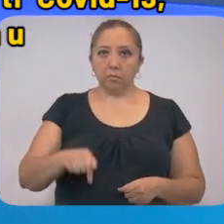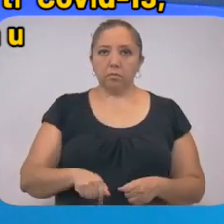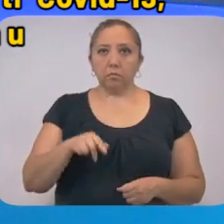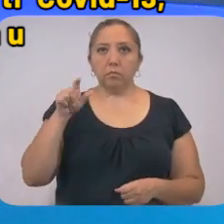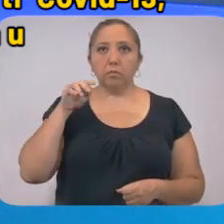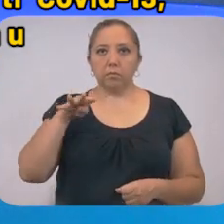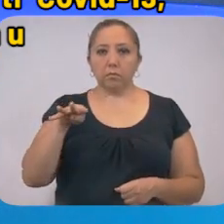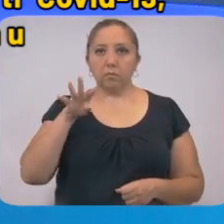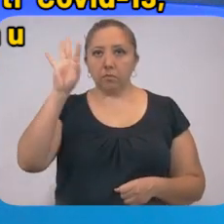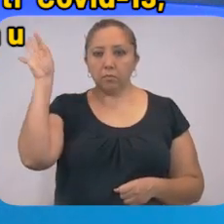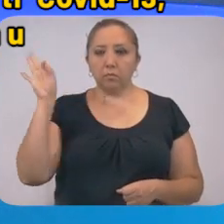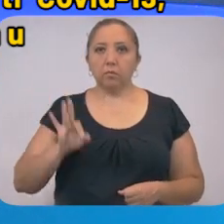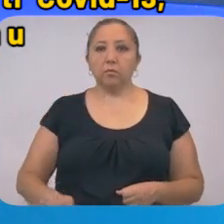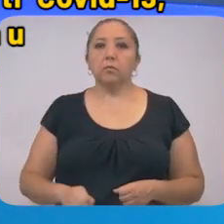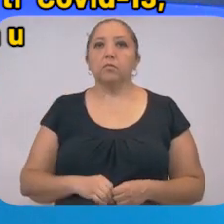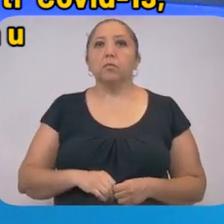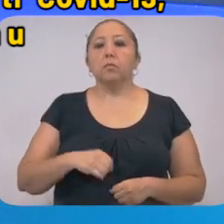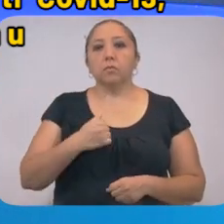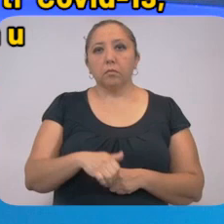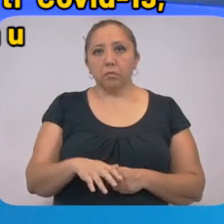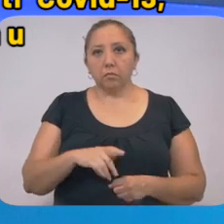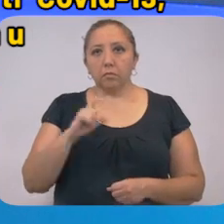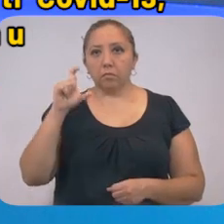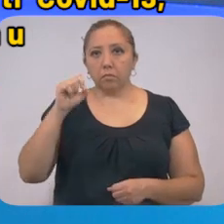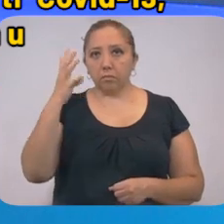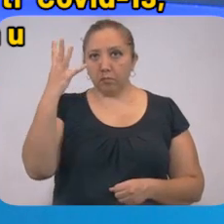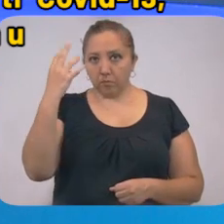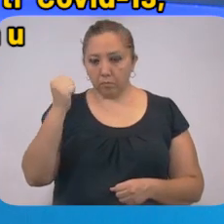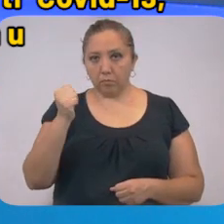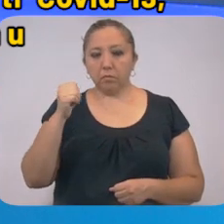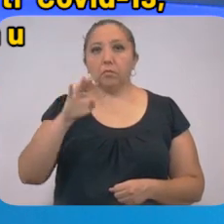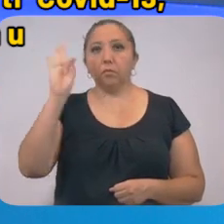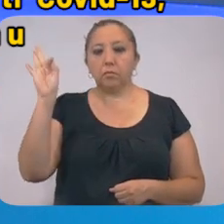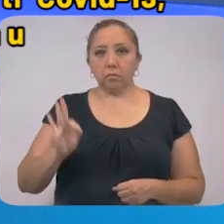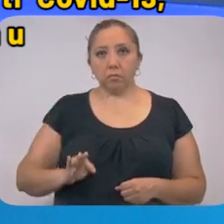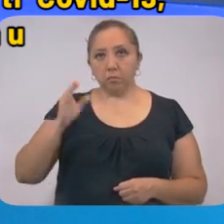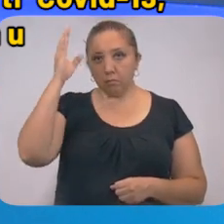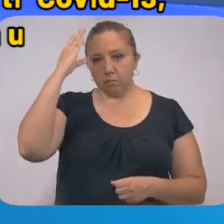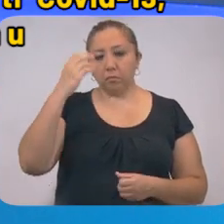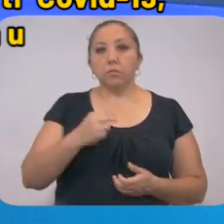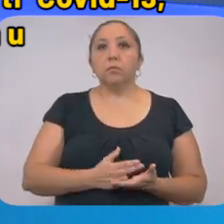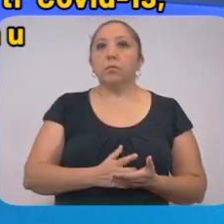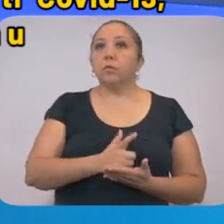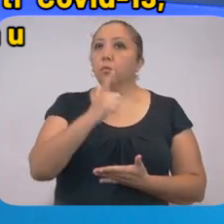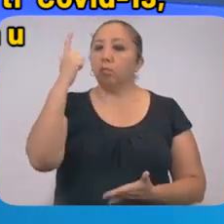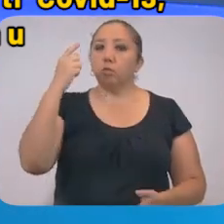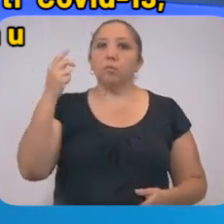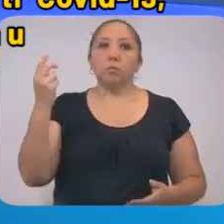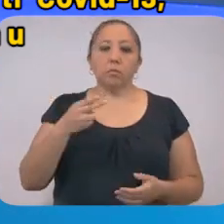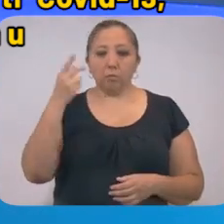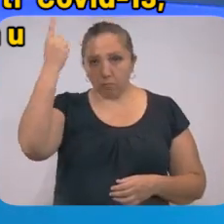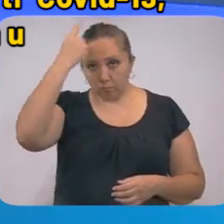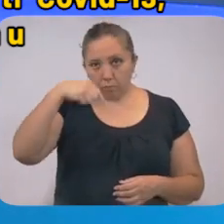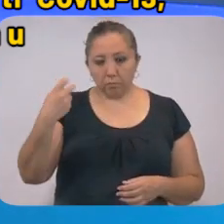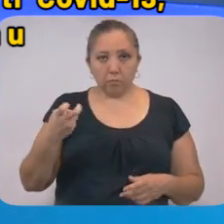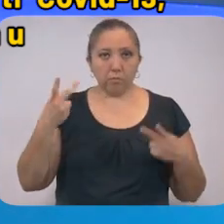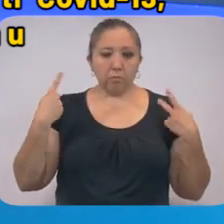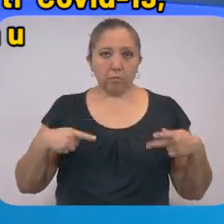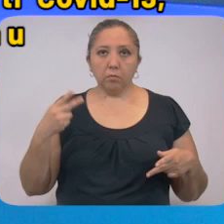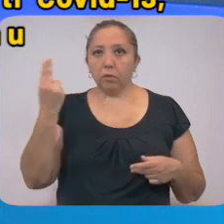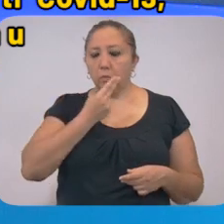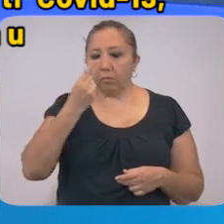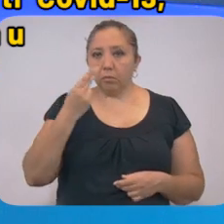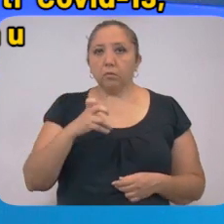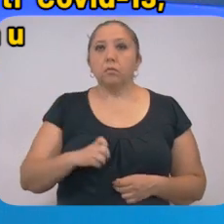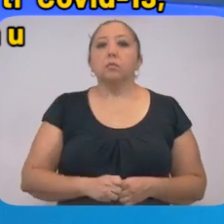es del 19%, mientras que el 29% de las camas en las áreas de cuidados intensivos destinadas para estos pacientes